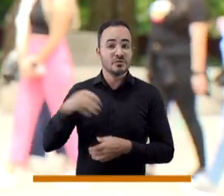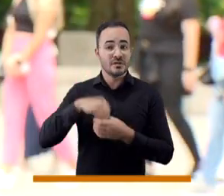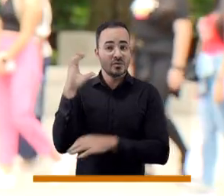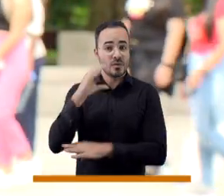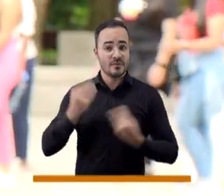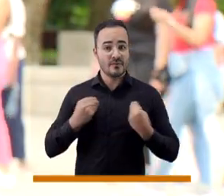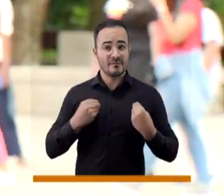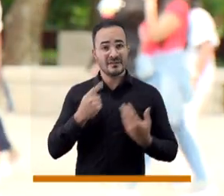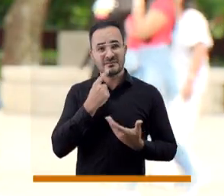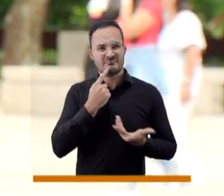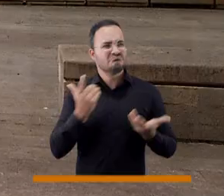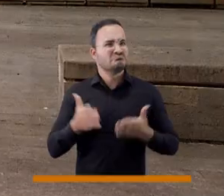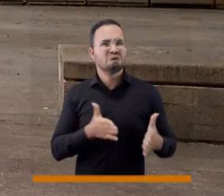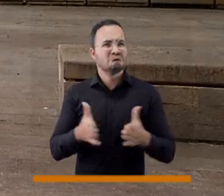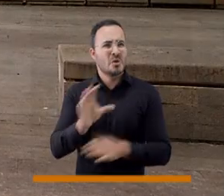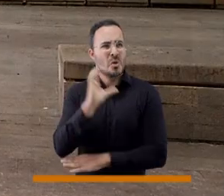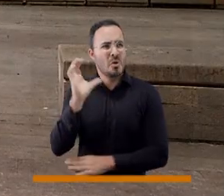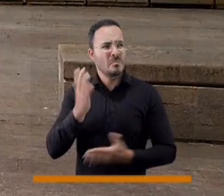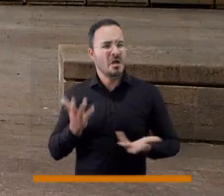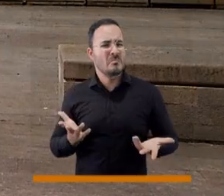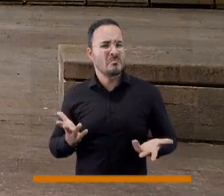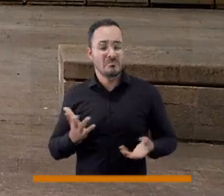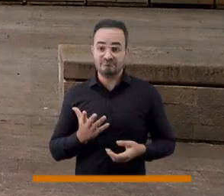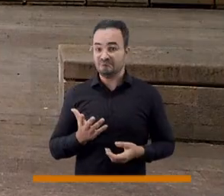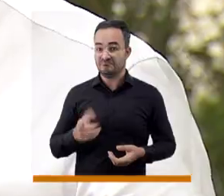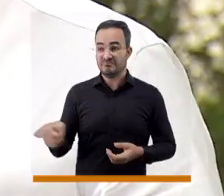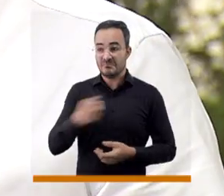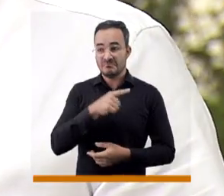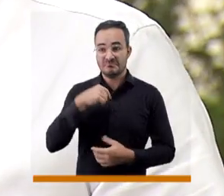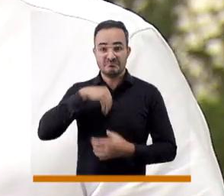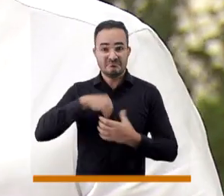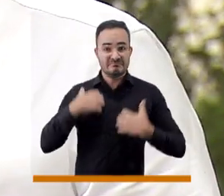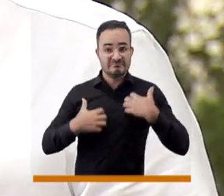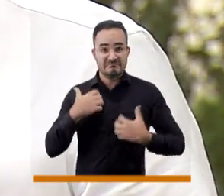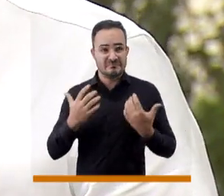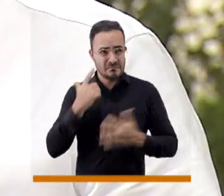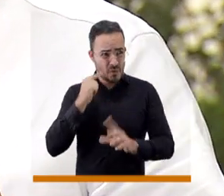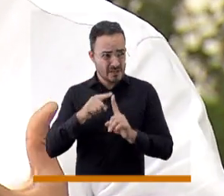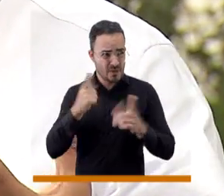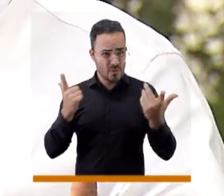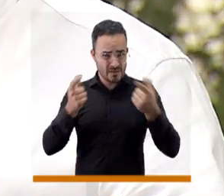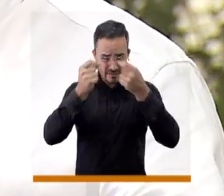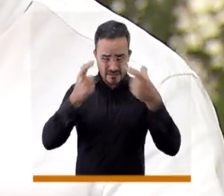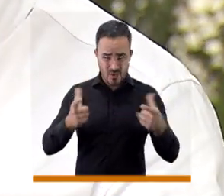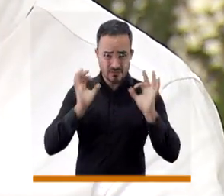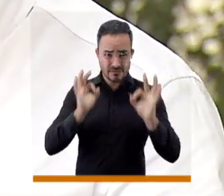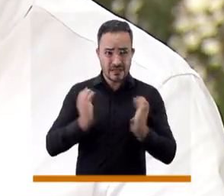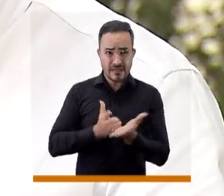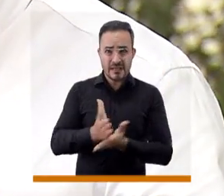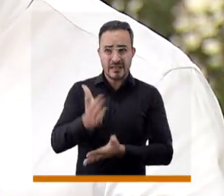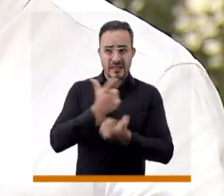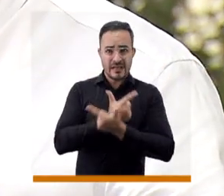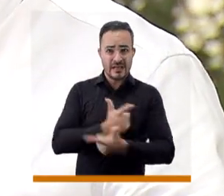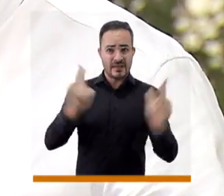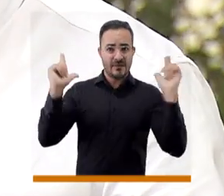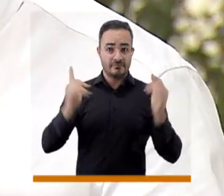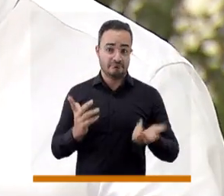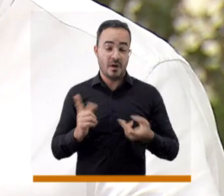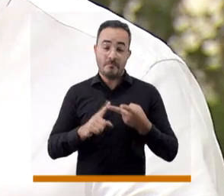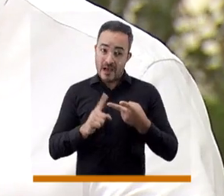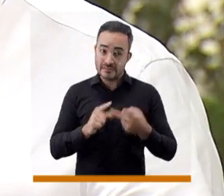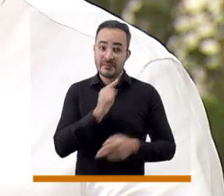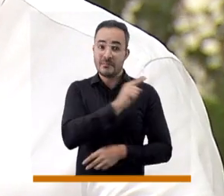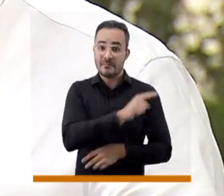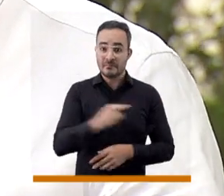donde quizás muchos colombianos dicen cuál es el rumbo de Colombia, dónde está la democracia, cuál es el estado de nuestra